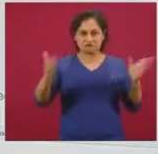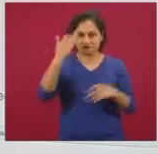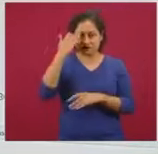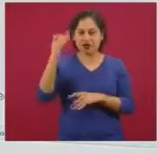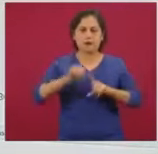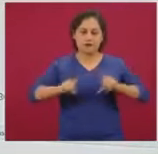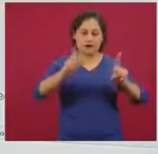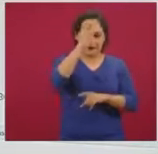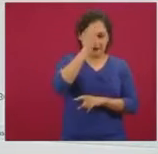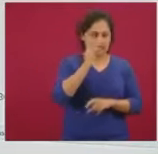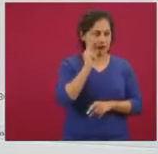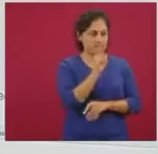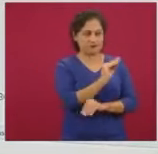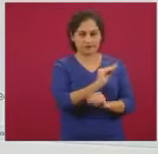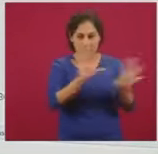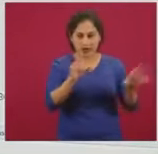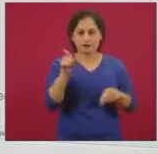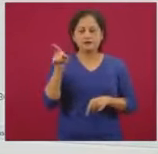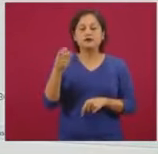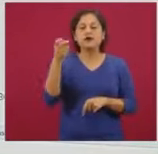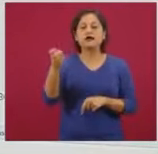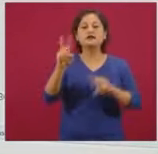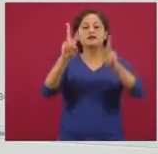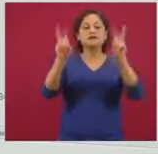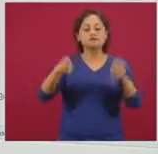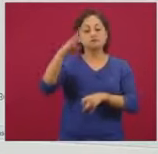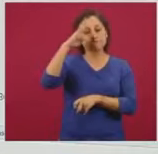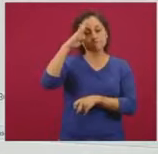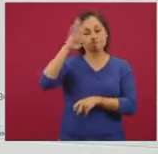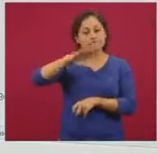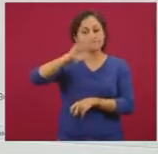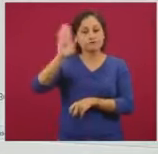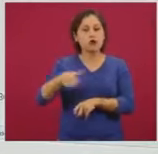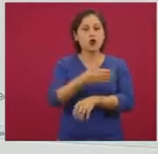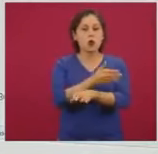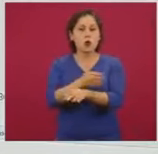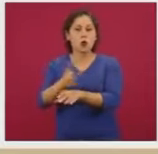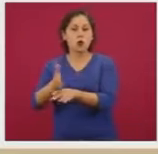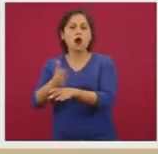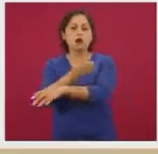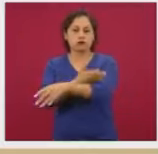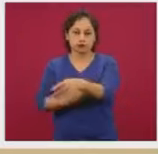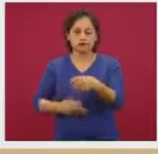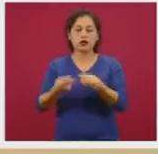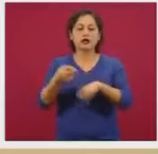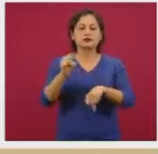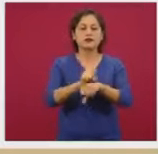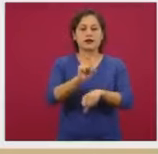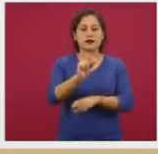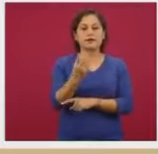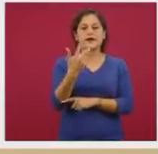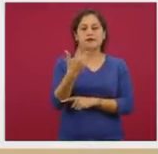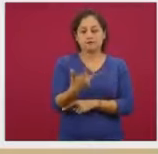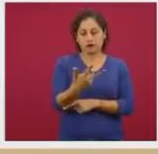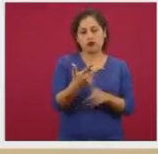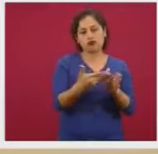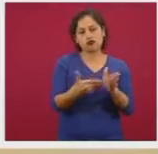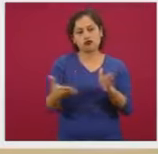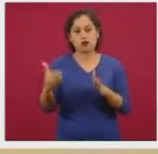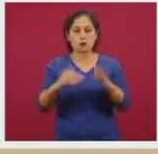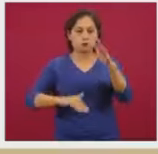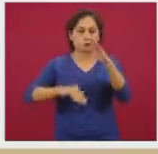Coahuila, pero sí se ve el exceso de mortalidad, que empieza también tardíamente, a partir de la semana 28, llegando a su pico máximo en la